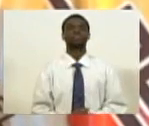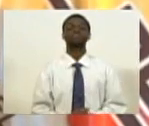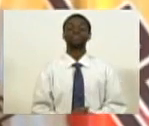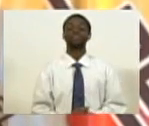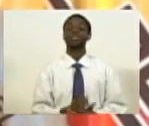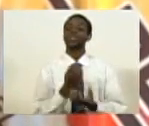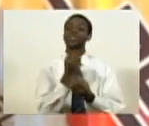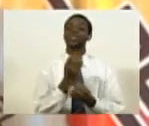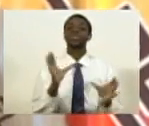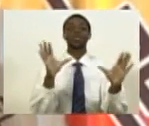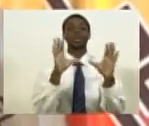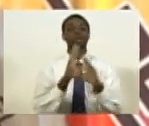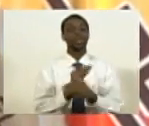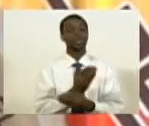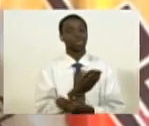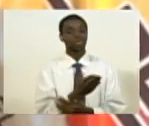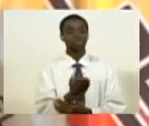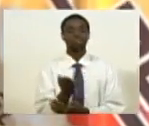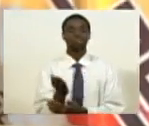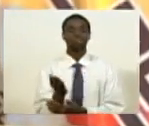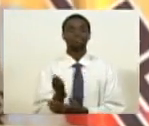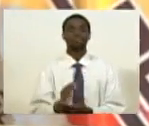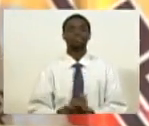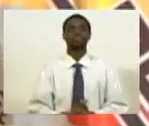Buenas noches.